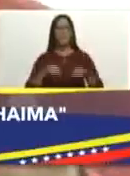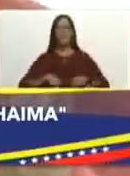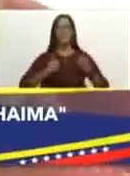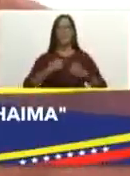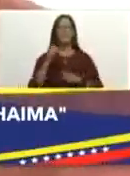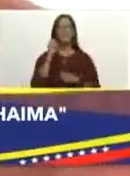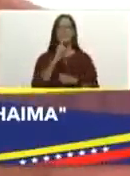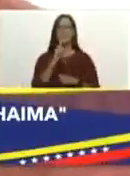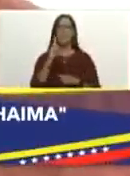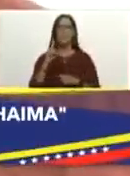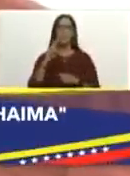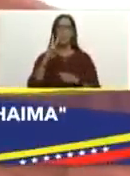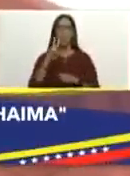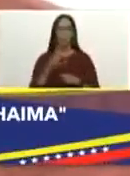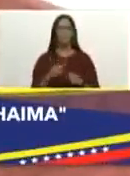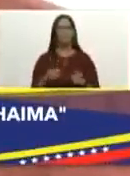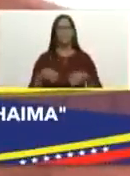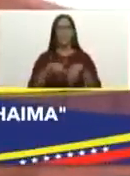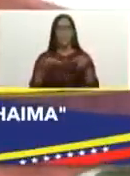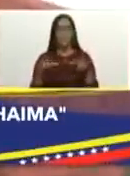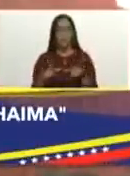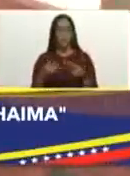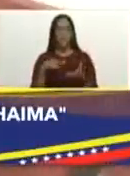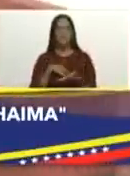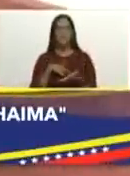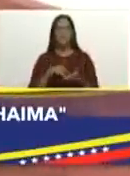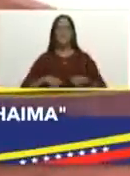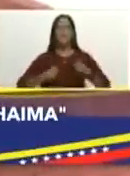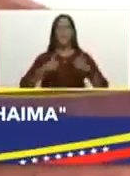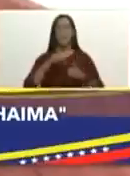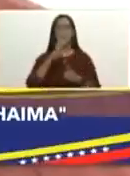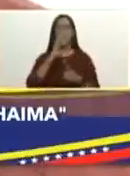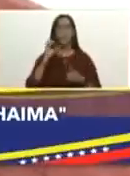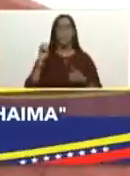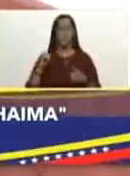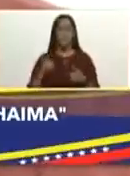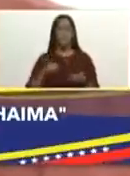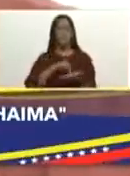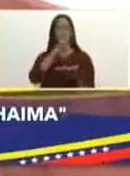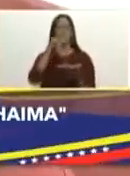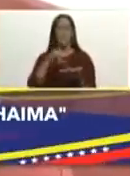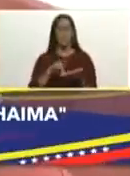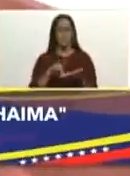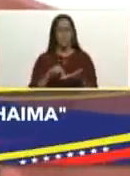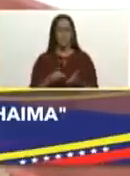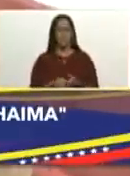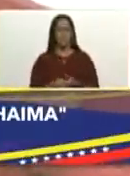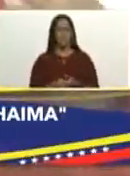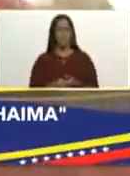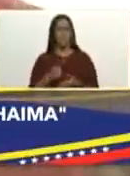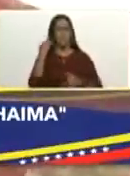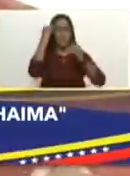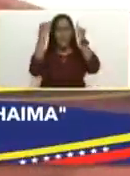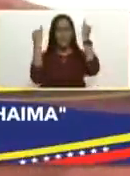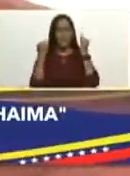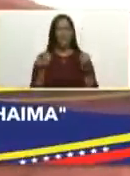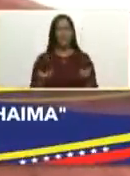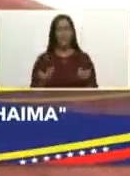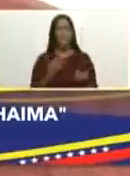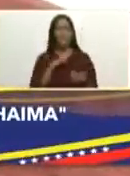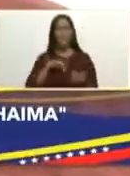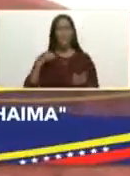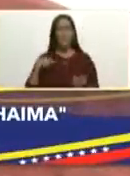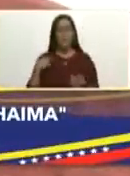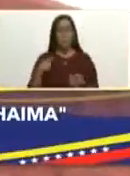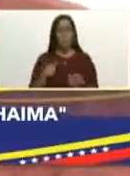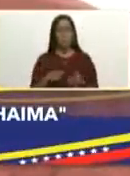112 macoyas aquí en la División Carabobo y las más de 400 macoyas a nivel nacional. La idea es esa. Nosotros tenemos próximamente dentro